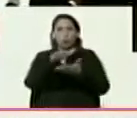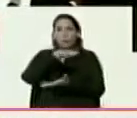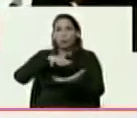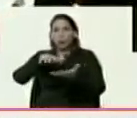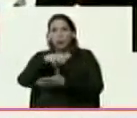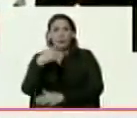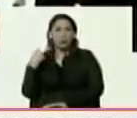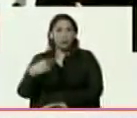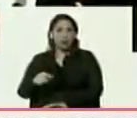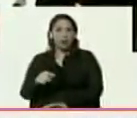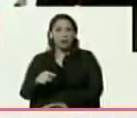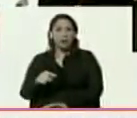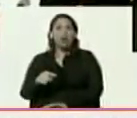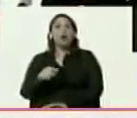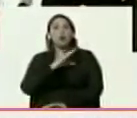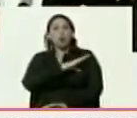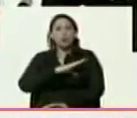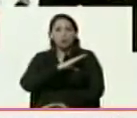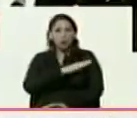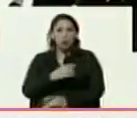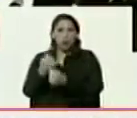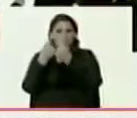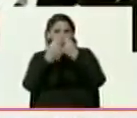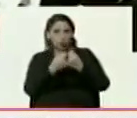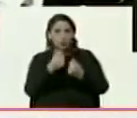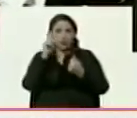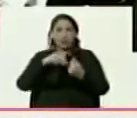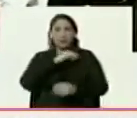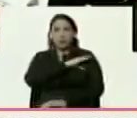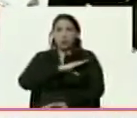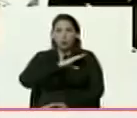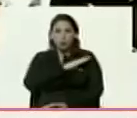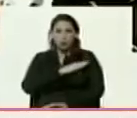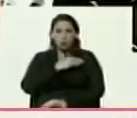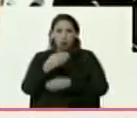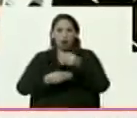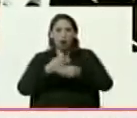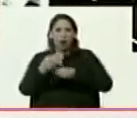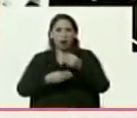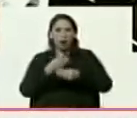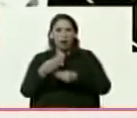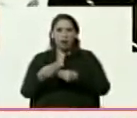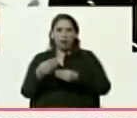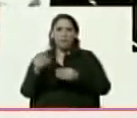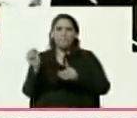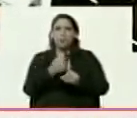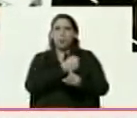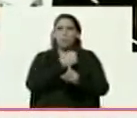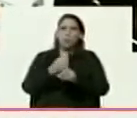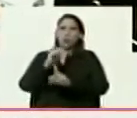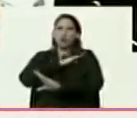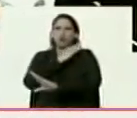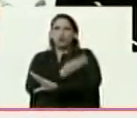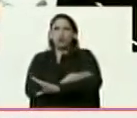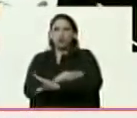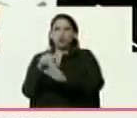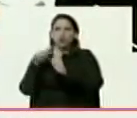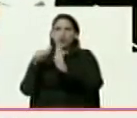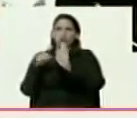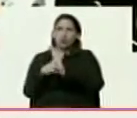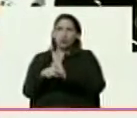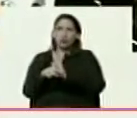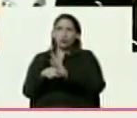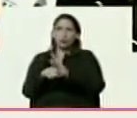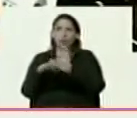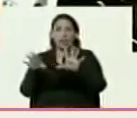tengamos. Es una comisión económica, una comisión que también elaborará las brutales sanciones y medidas coercitivas unilaterales que